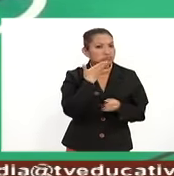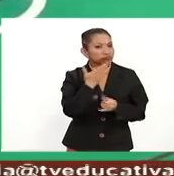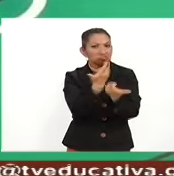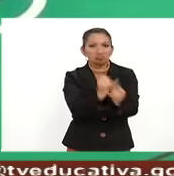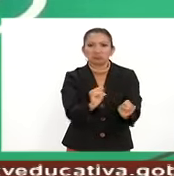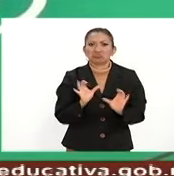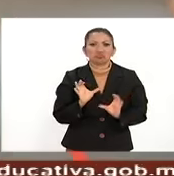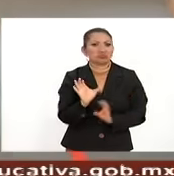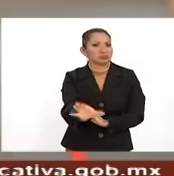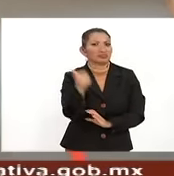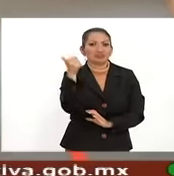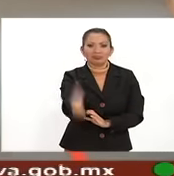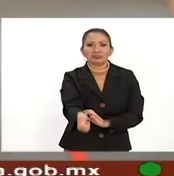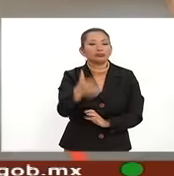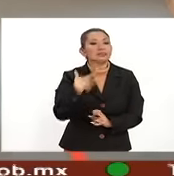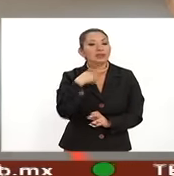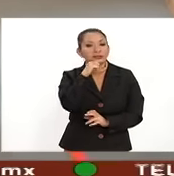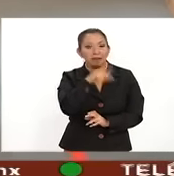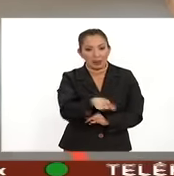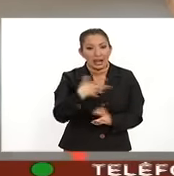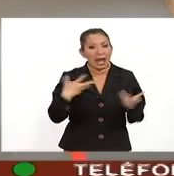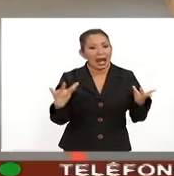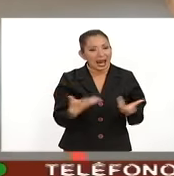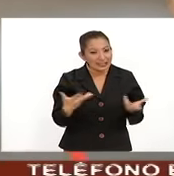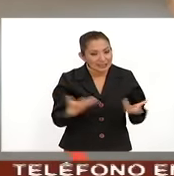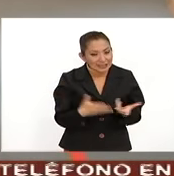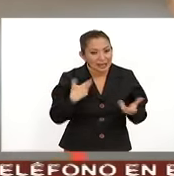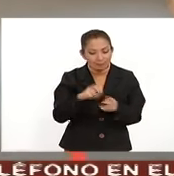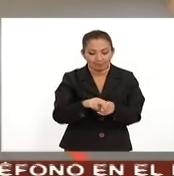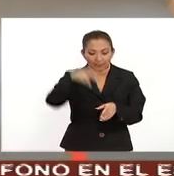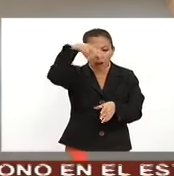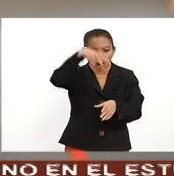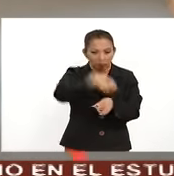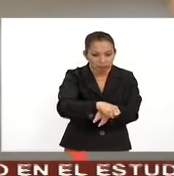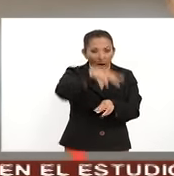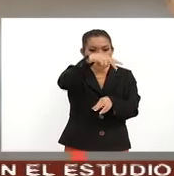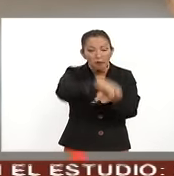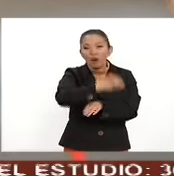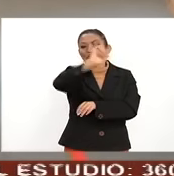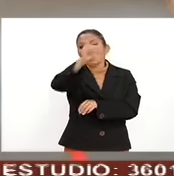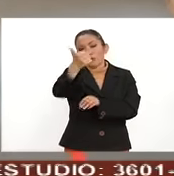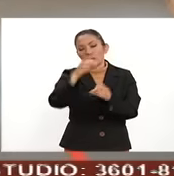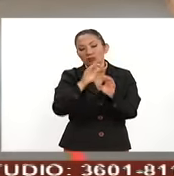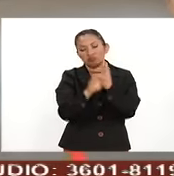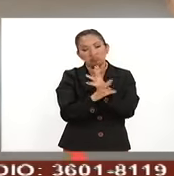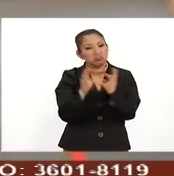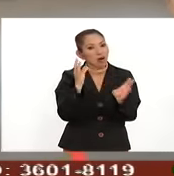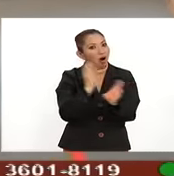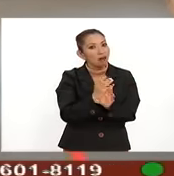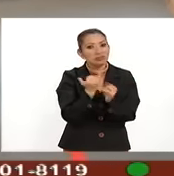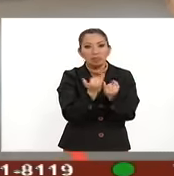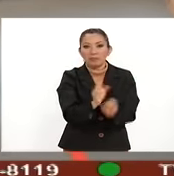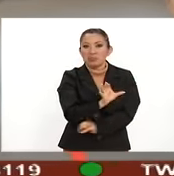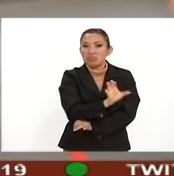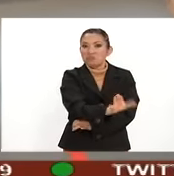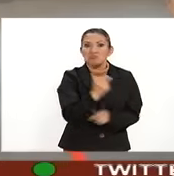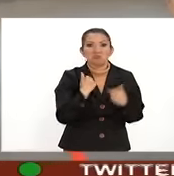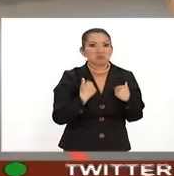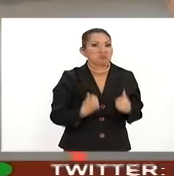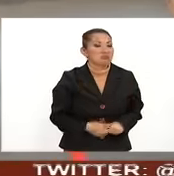completamente autónoma, además de realizar saltos y otras maniobras de manera